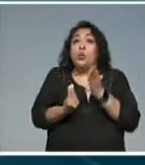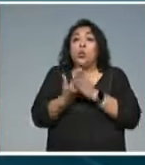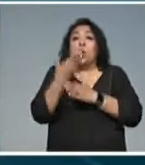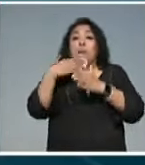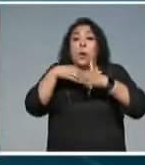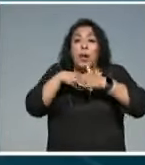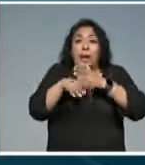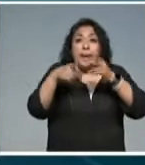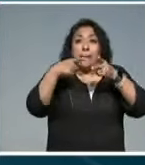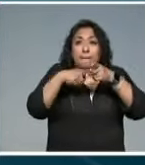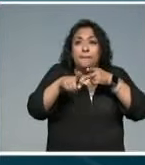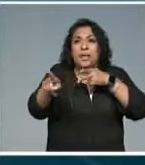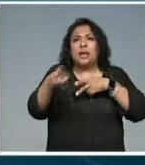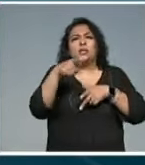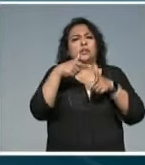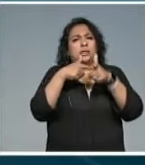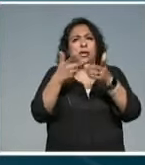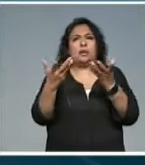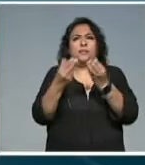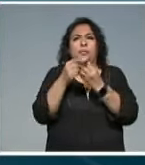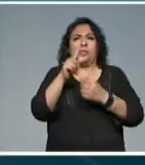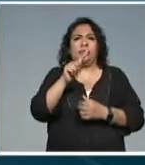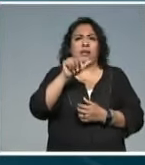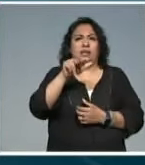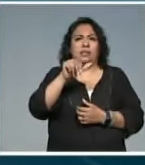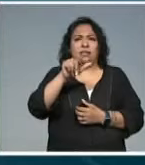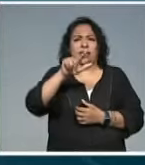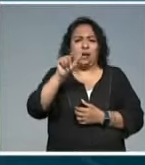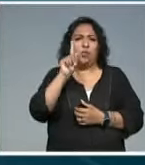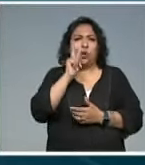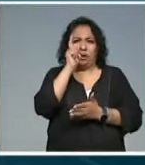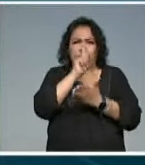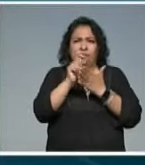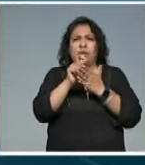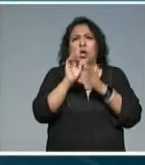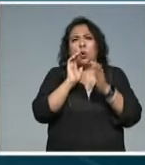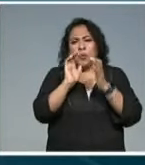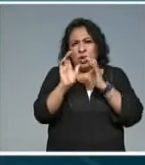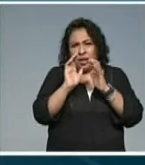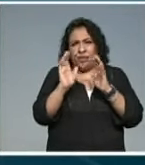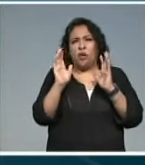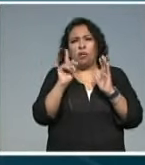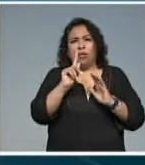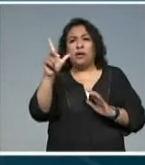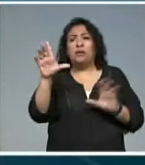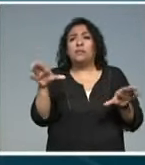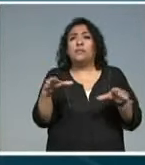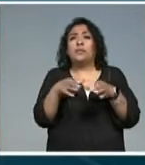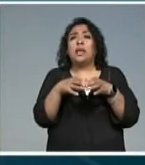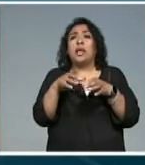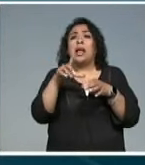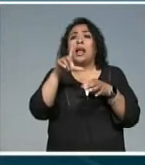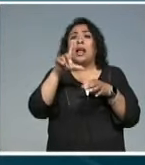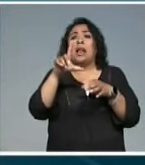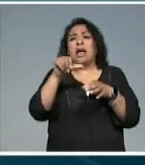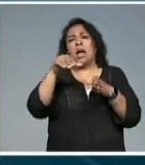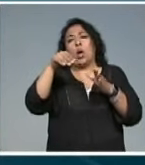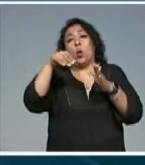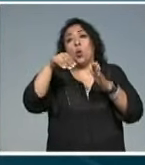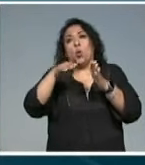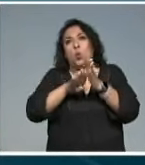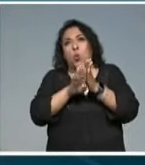programa. Continúa nuestra colaboradora Tatiana Maillart, escritora, comunicadora, con una sección que se llama La Cuesta de la Vida,